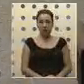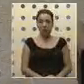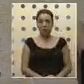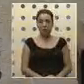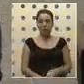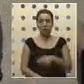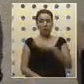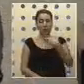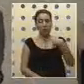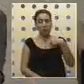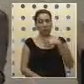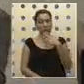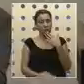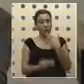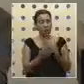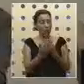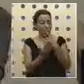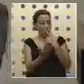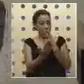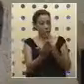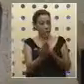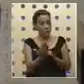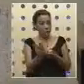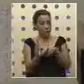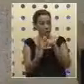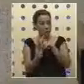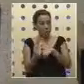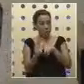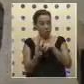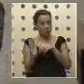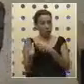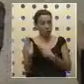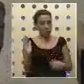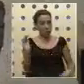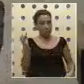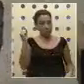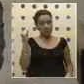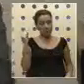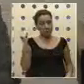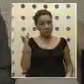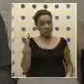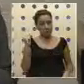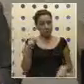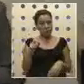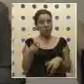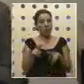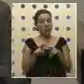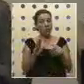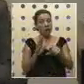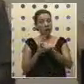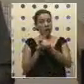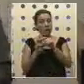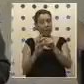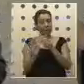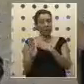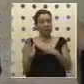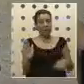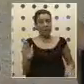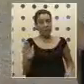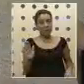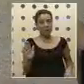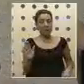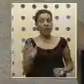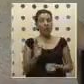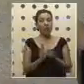Nosotros cuando vino el proyecto del presidente Piñera hicimos una indicación, los diputados